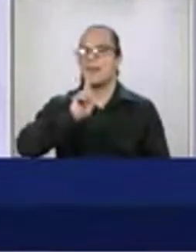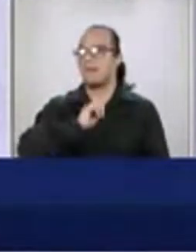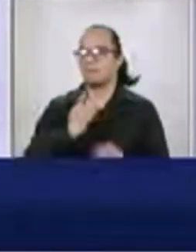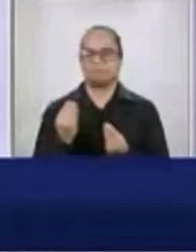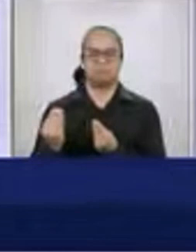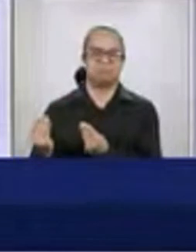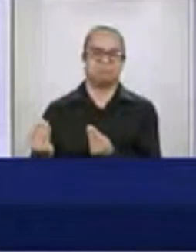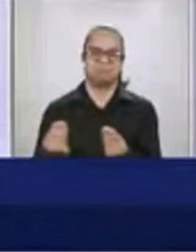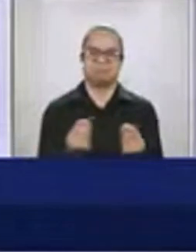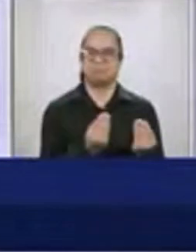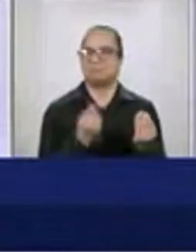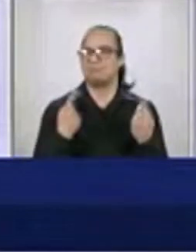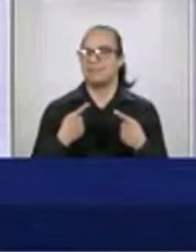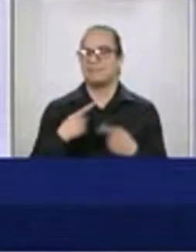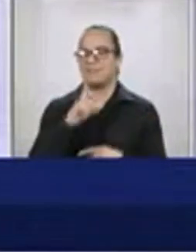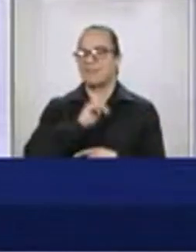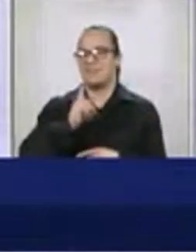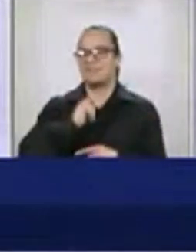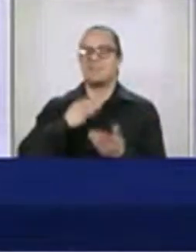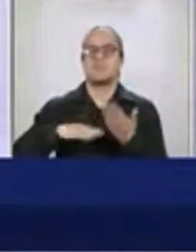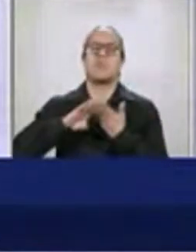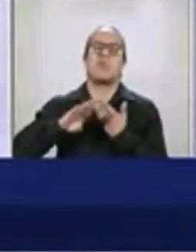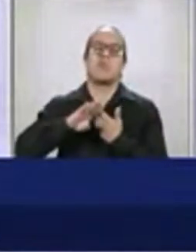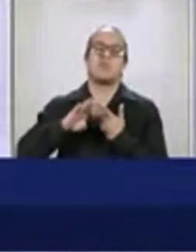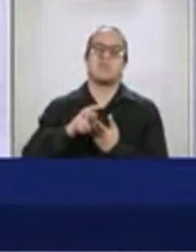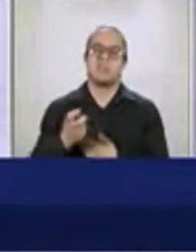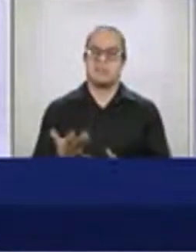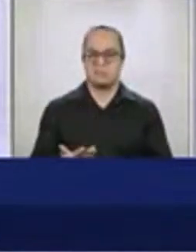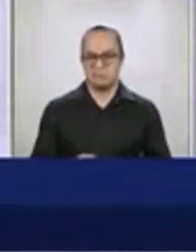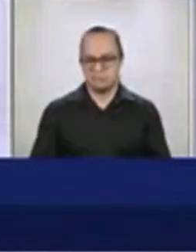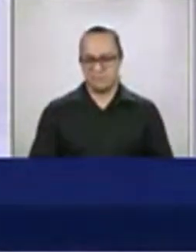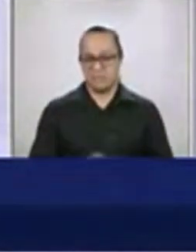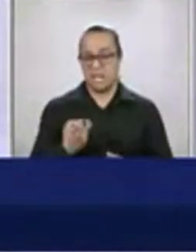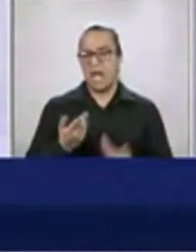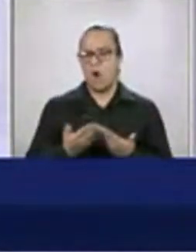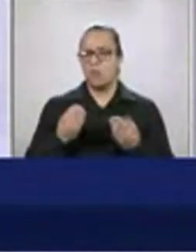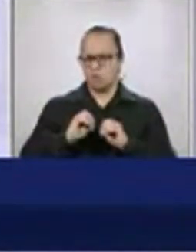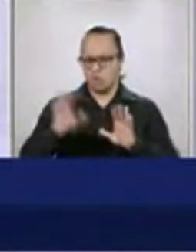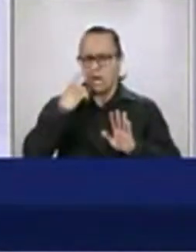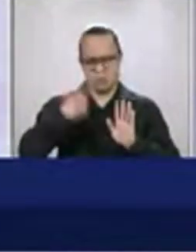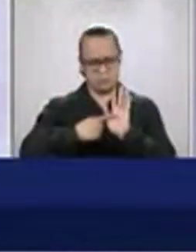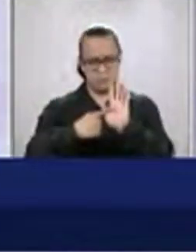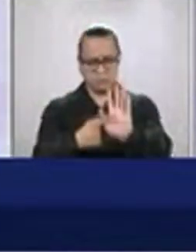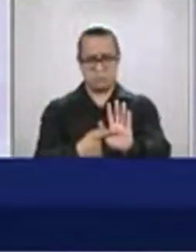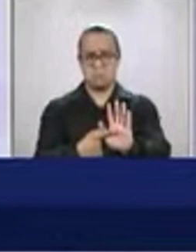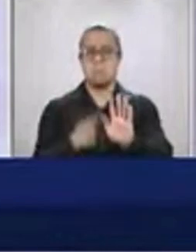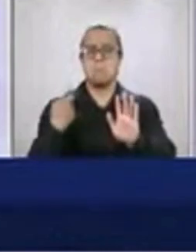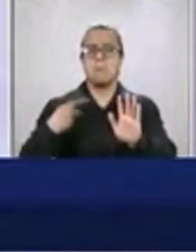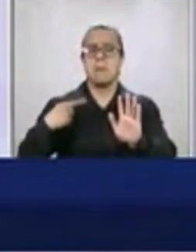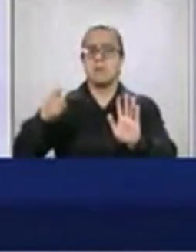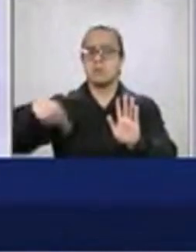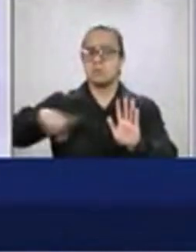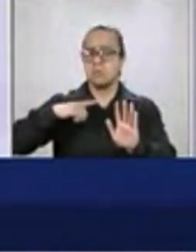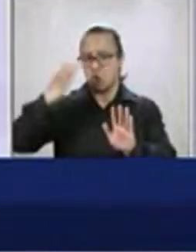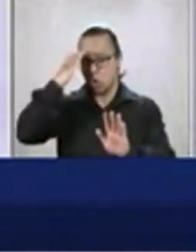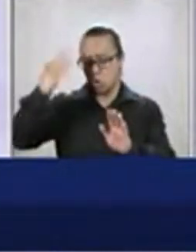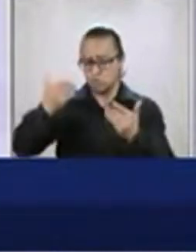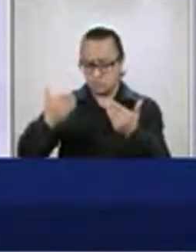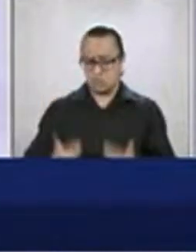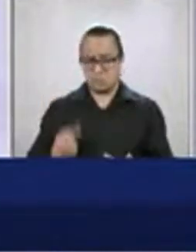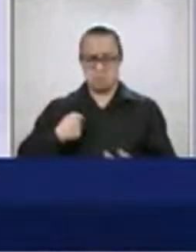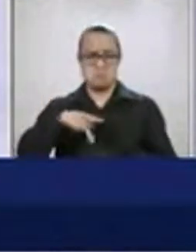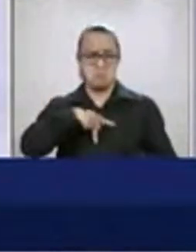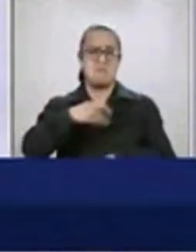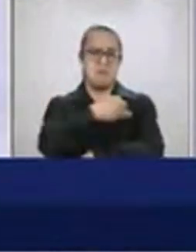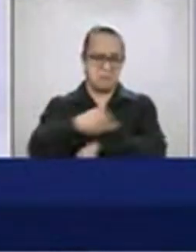increpando muchas situaciones acerca de mi persona. Y yo lo único que quiero aclarar es que la gente que me conoce, los ciudadanos que me conocen, mi familia que me conoce y mis amigos que